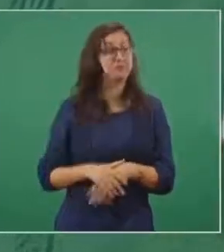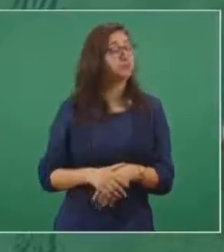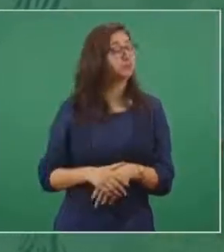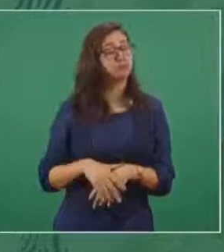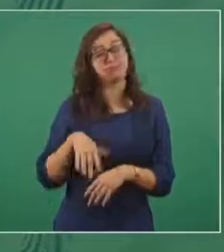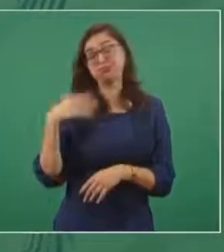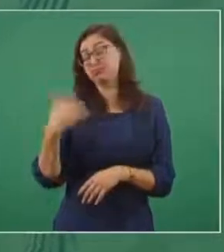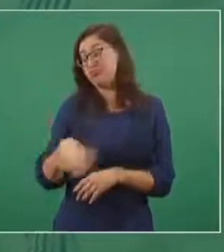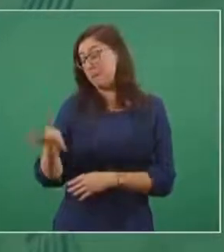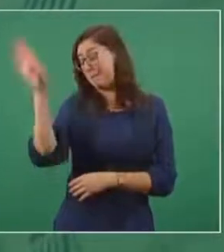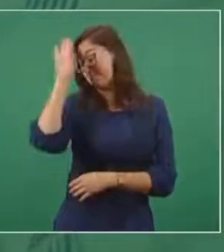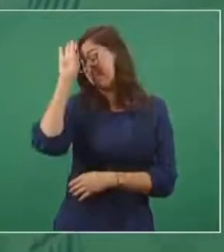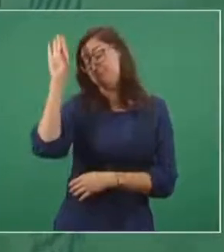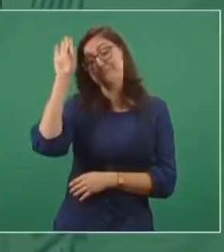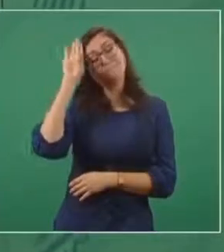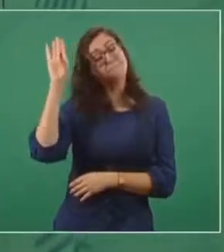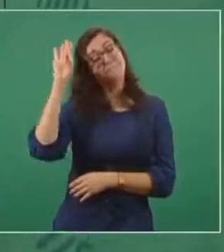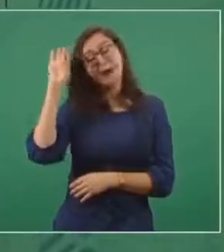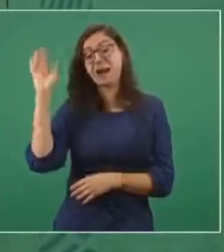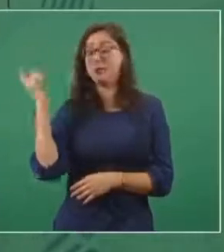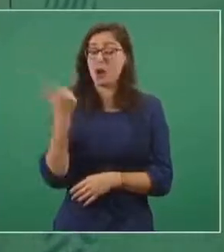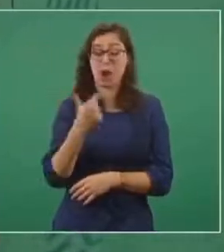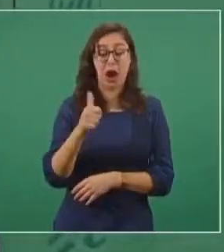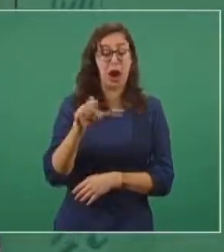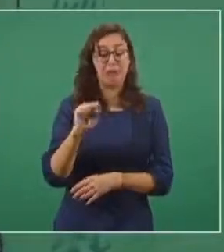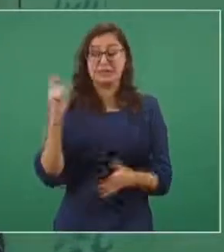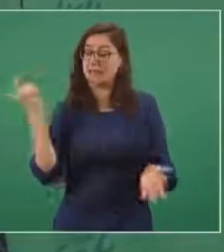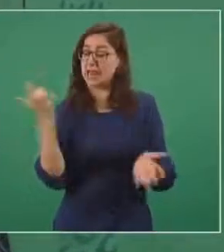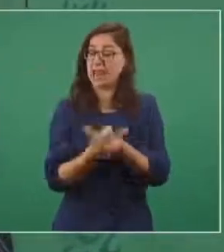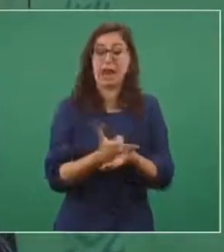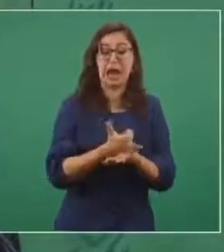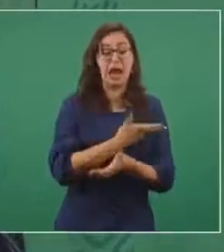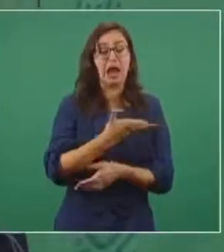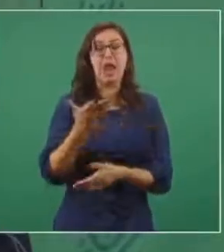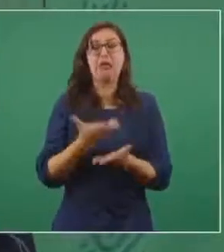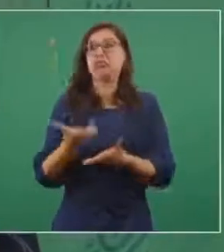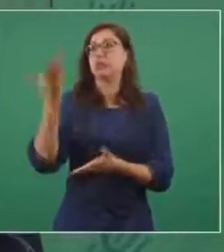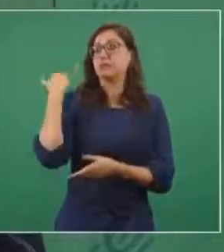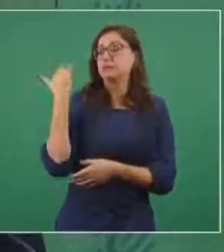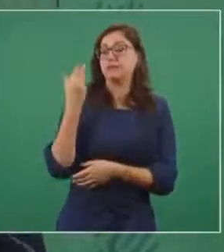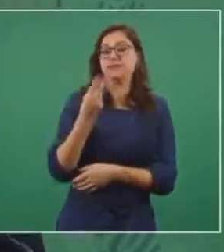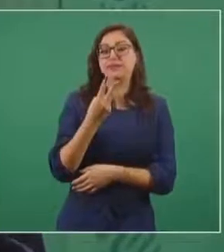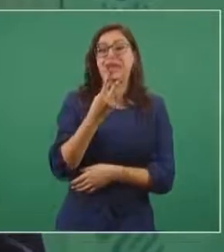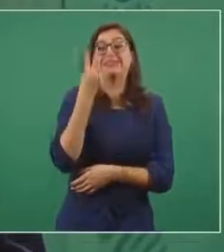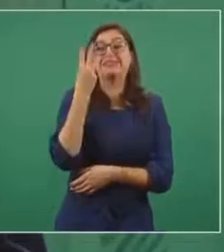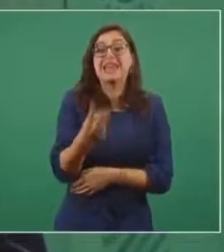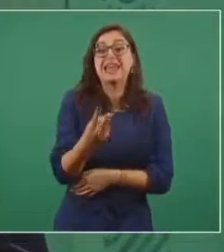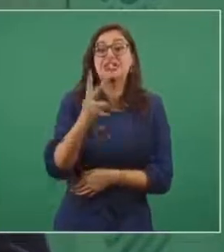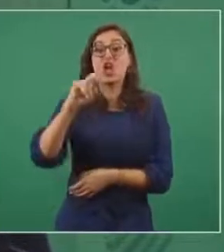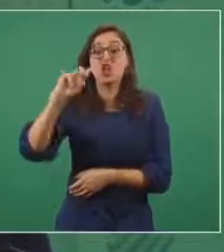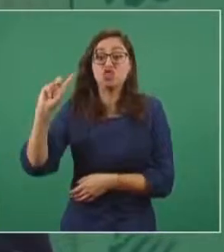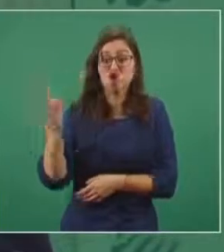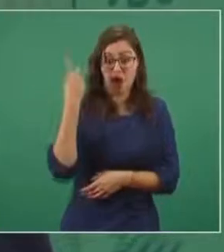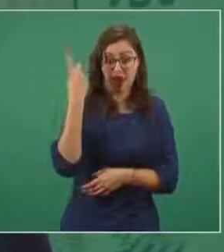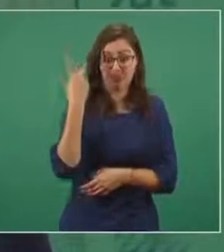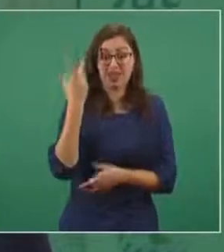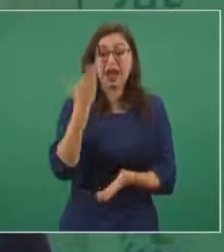nunca, como no se veía antes, de $3 por unidad a $200,